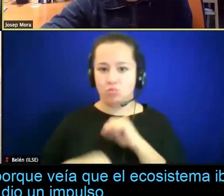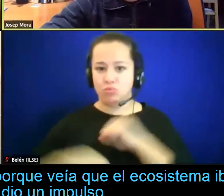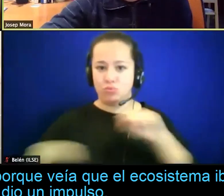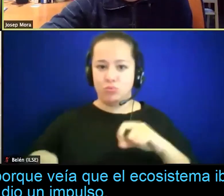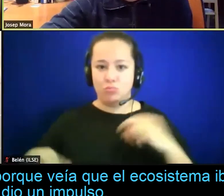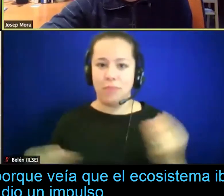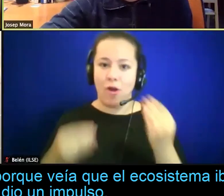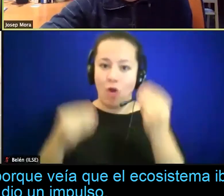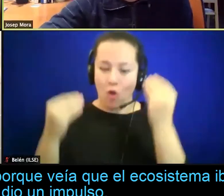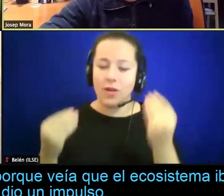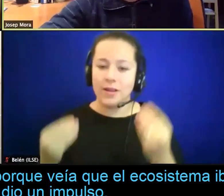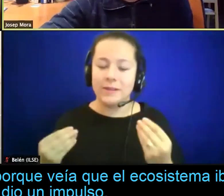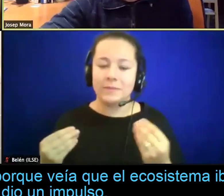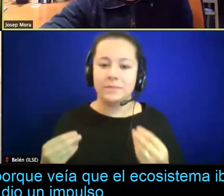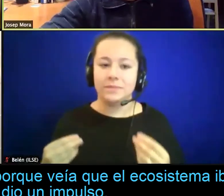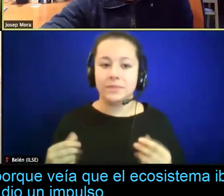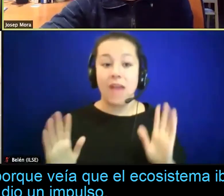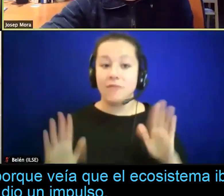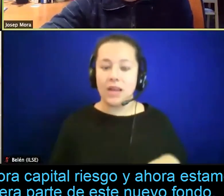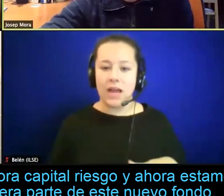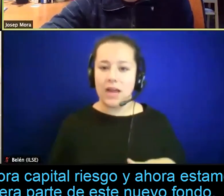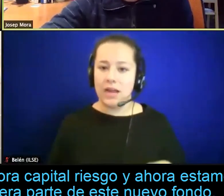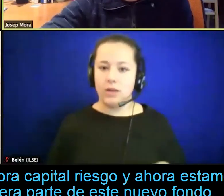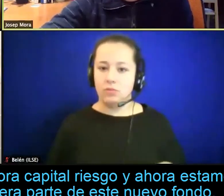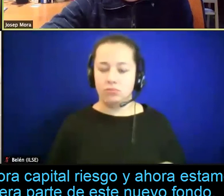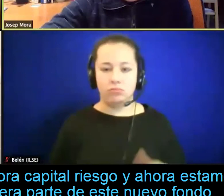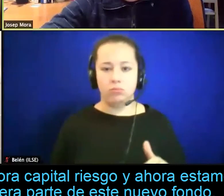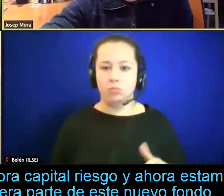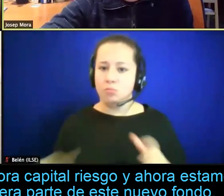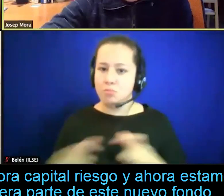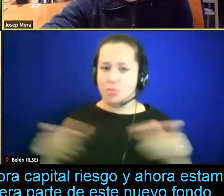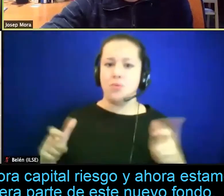dio un impulso. Nos hemos regulado como